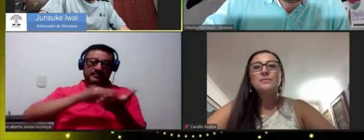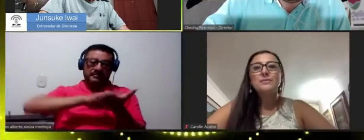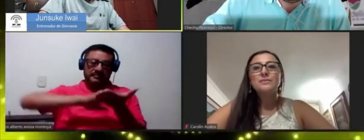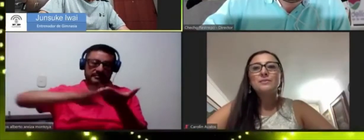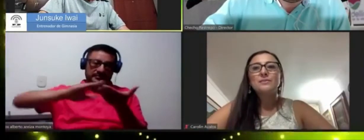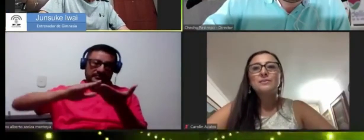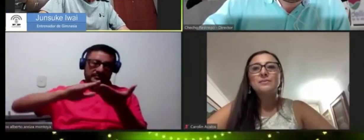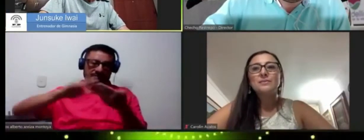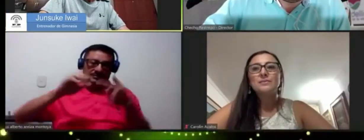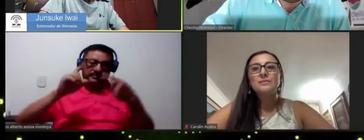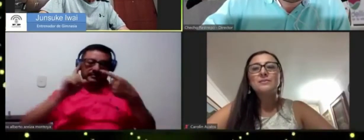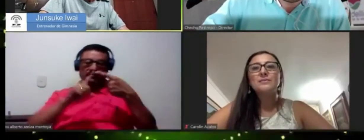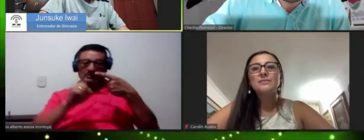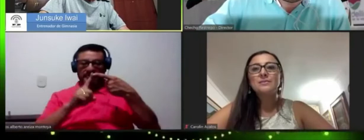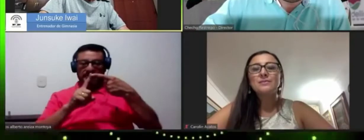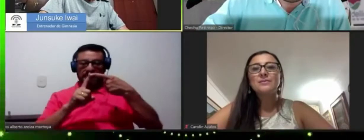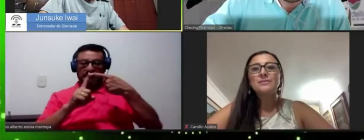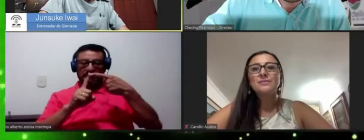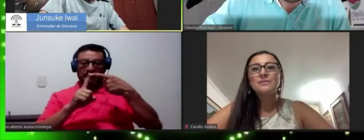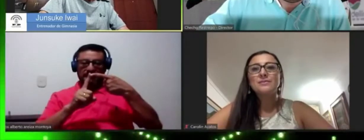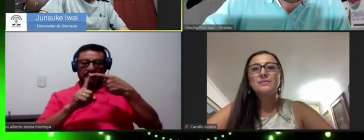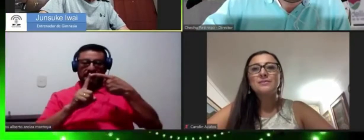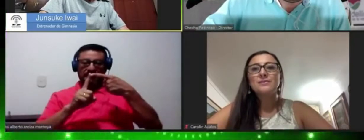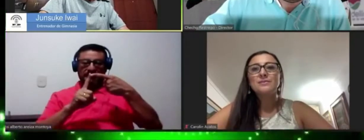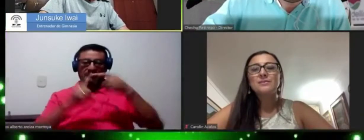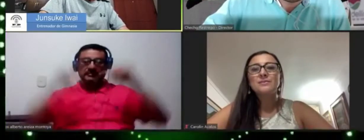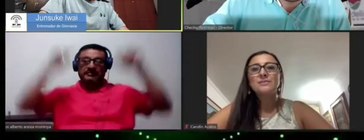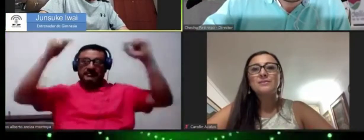siguiente alzones, anillas,